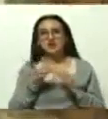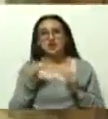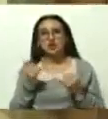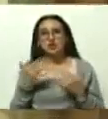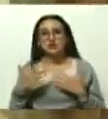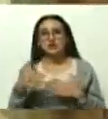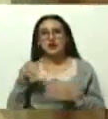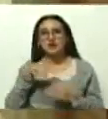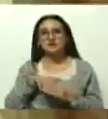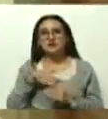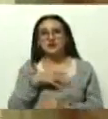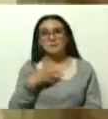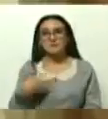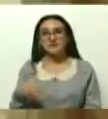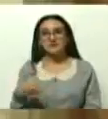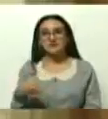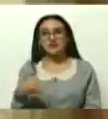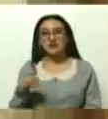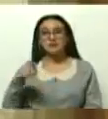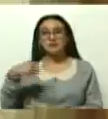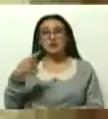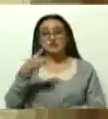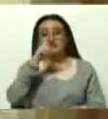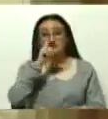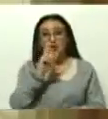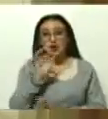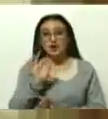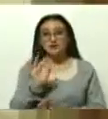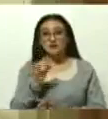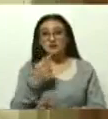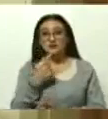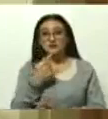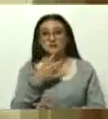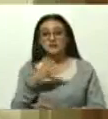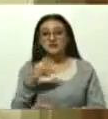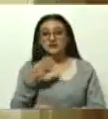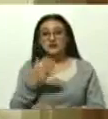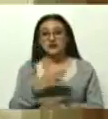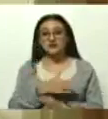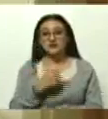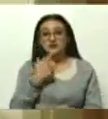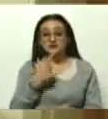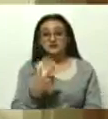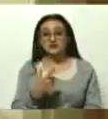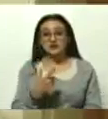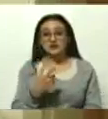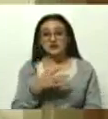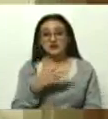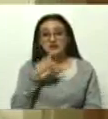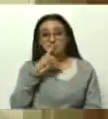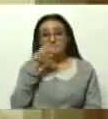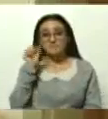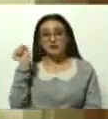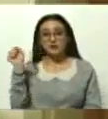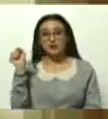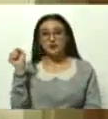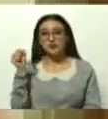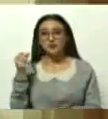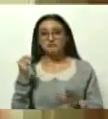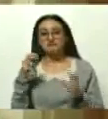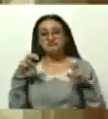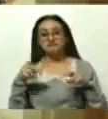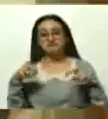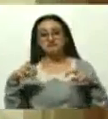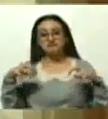cara a las elecciones presidenciales del próximo año. Ya lo decía el presidente constitucional de la República, Nicolás Maduro, se sentará